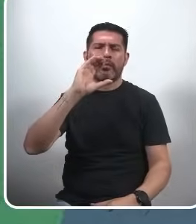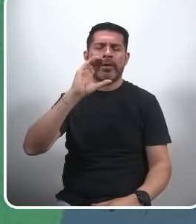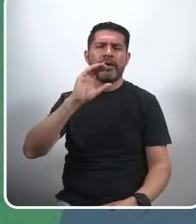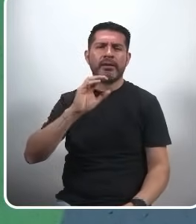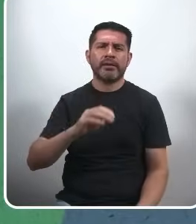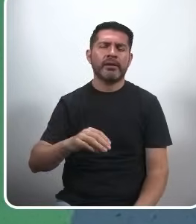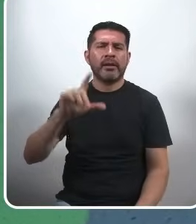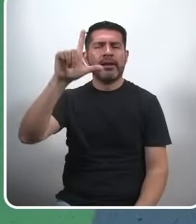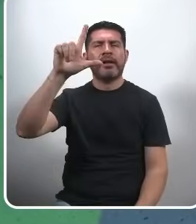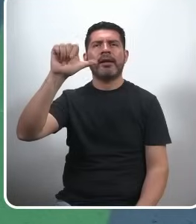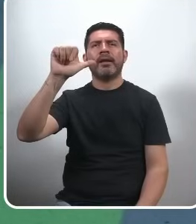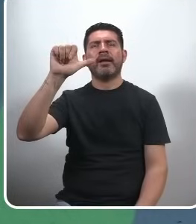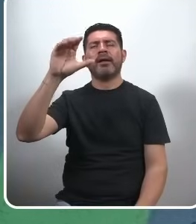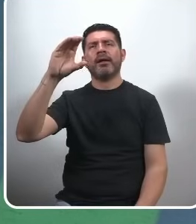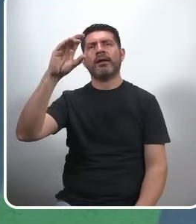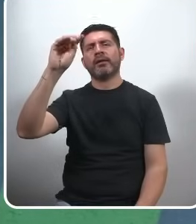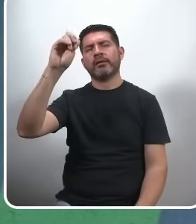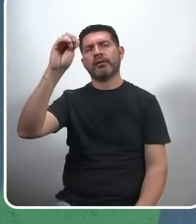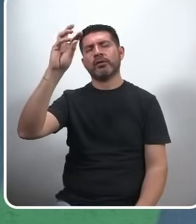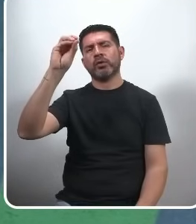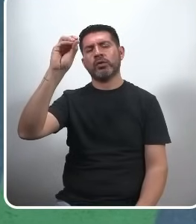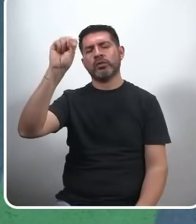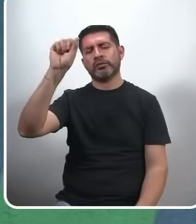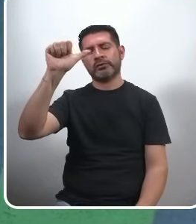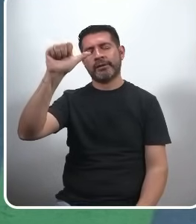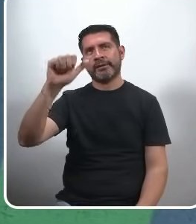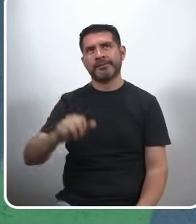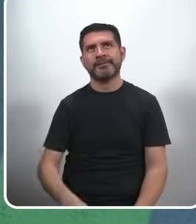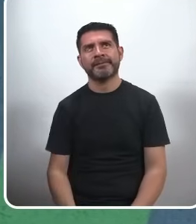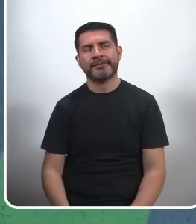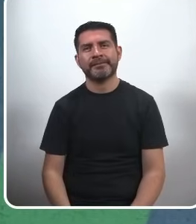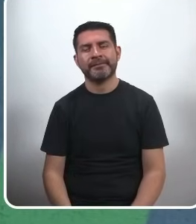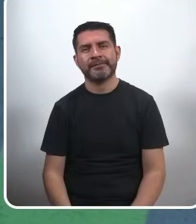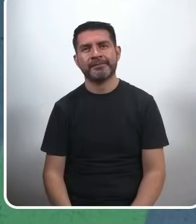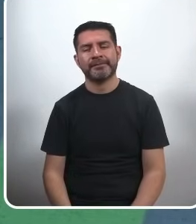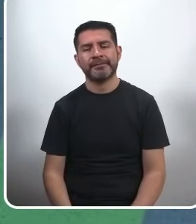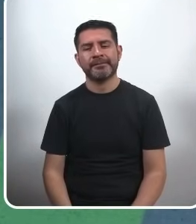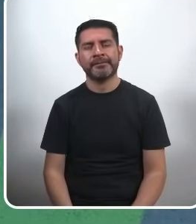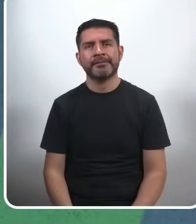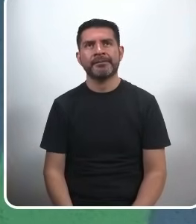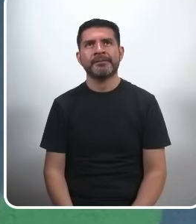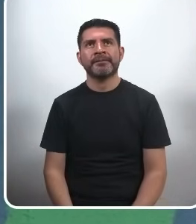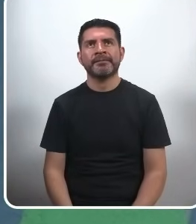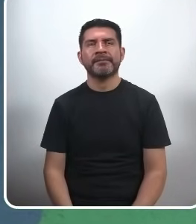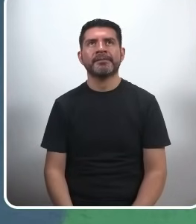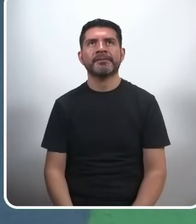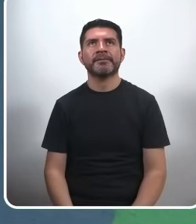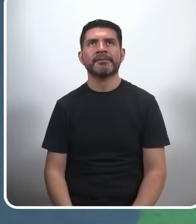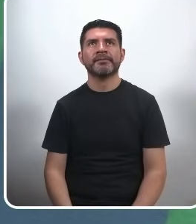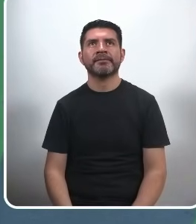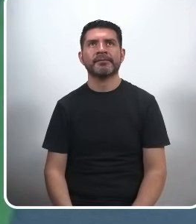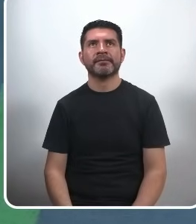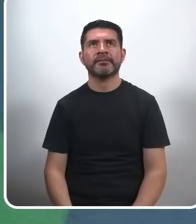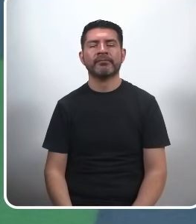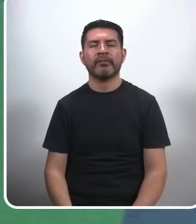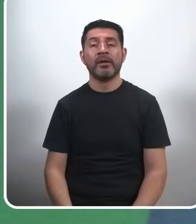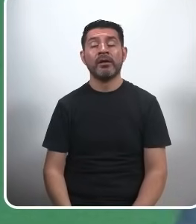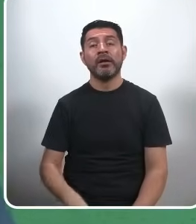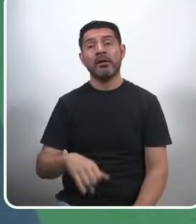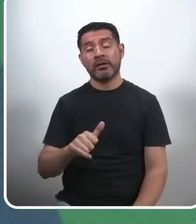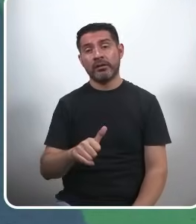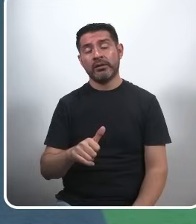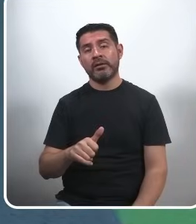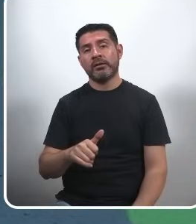ayude, ¿verdad? ¿Por qué, Señor? ¿Por qué, verdad? Estamos con la familia y de pronto pasamos